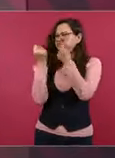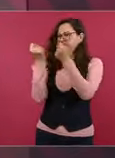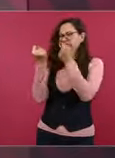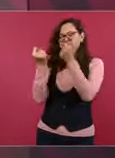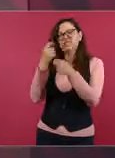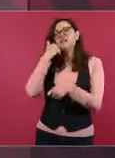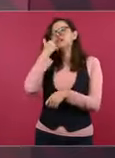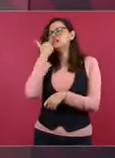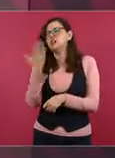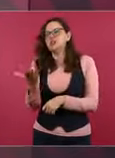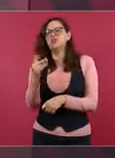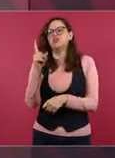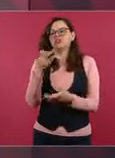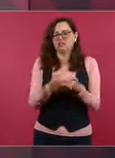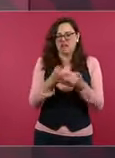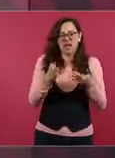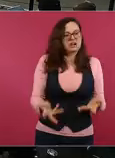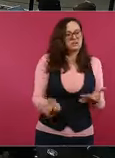el lago,